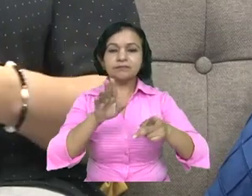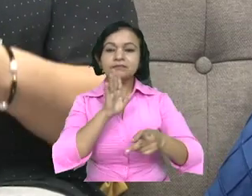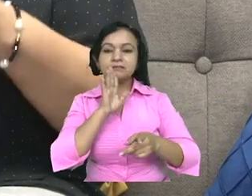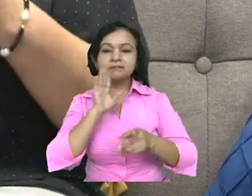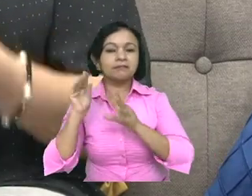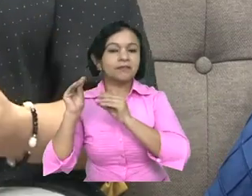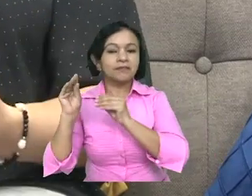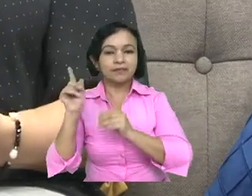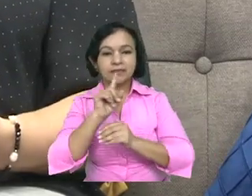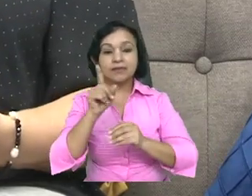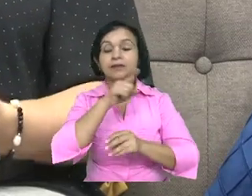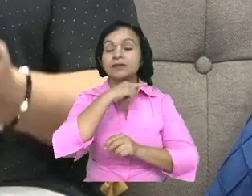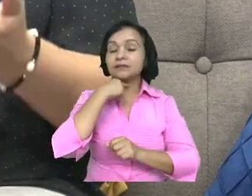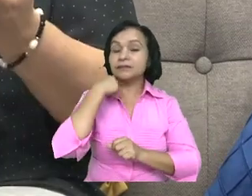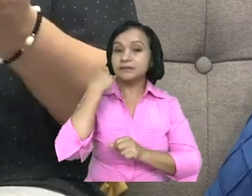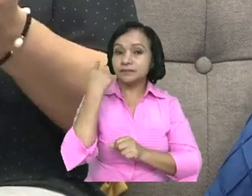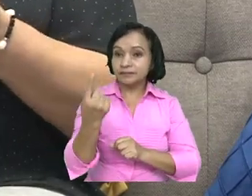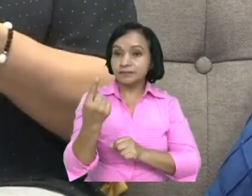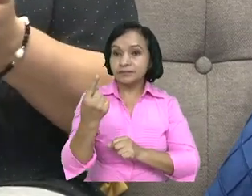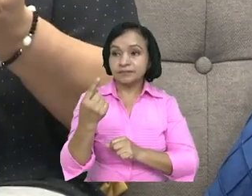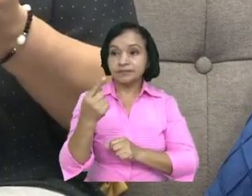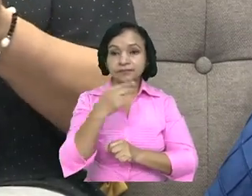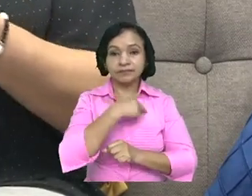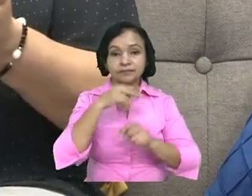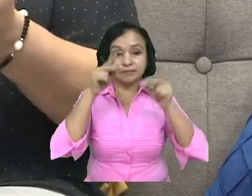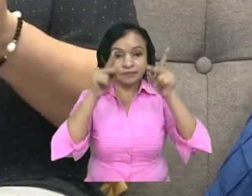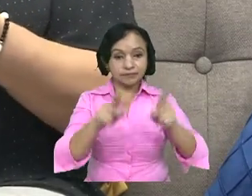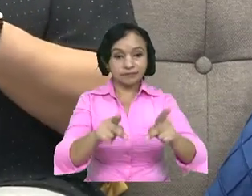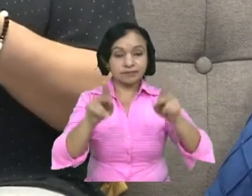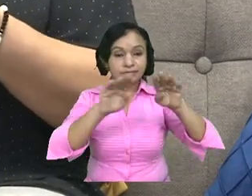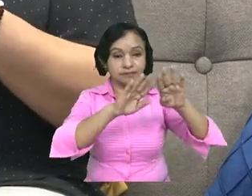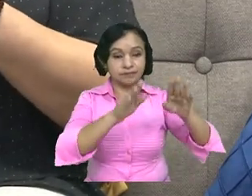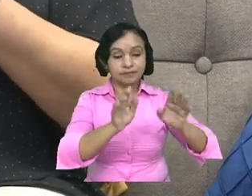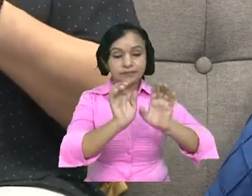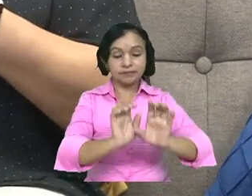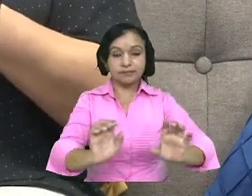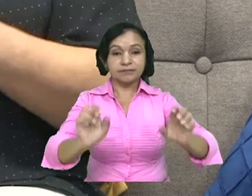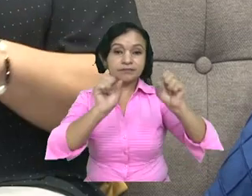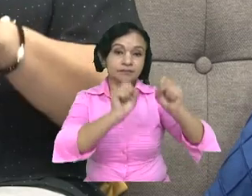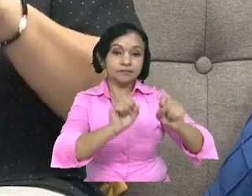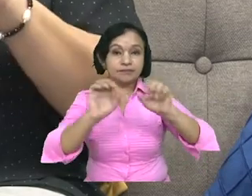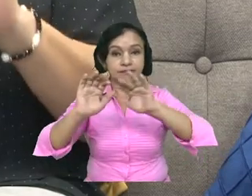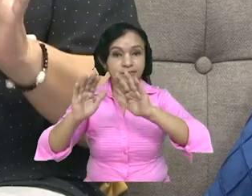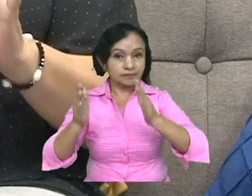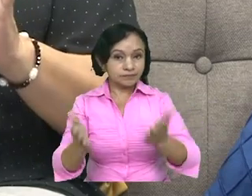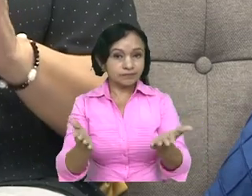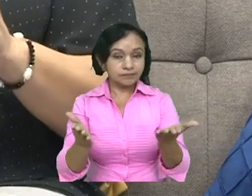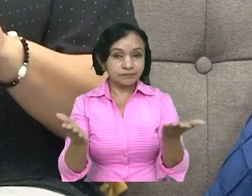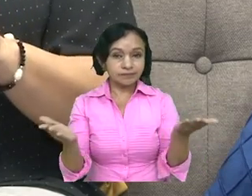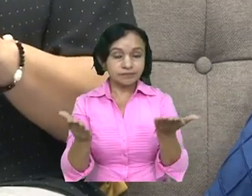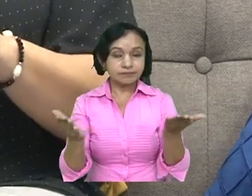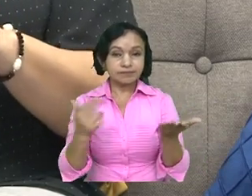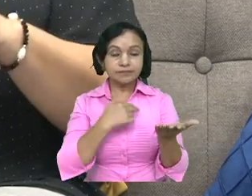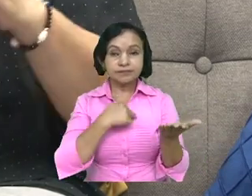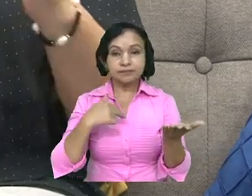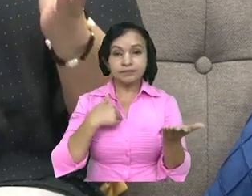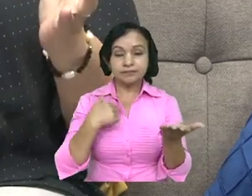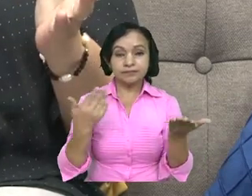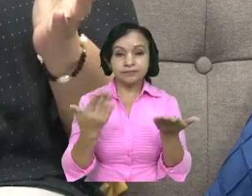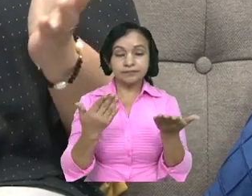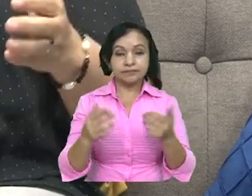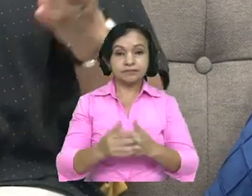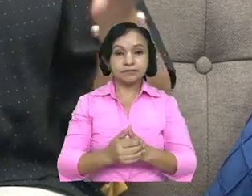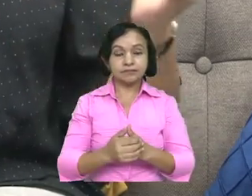como decía, es una realidad, y está la persona, la mujer, el niño, la niña, y que no son